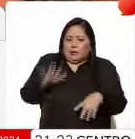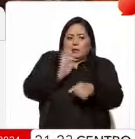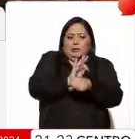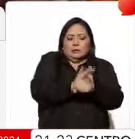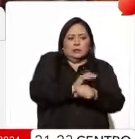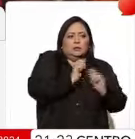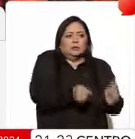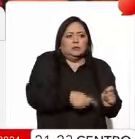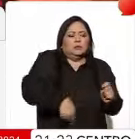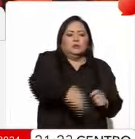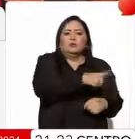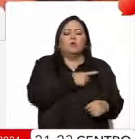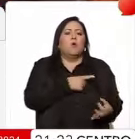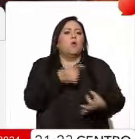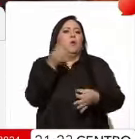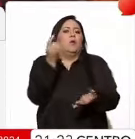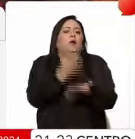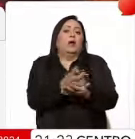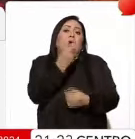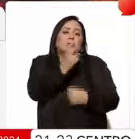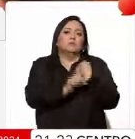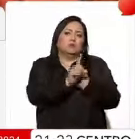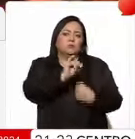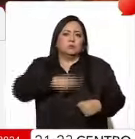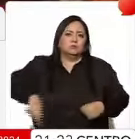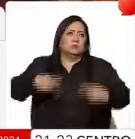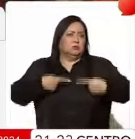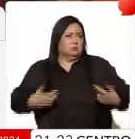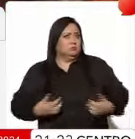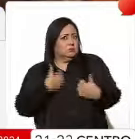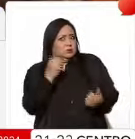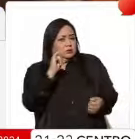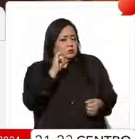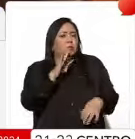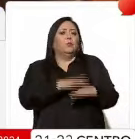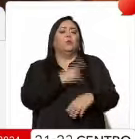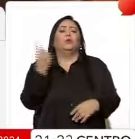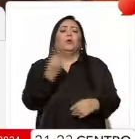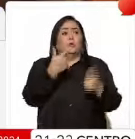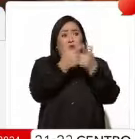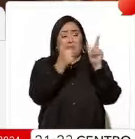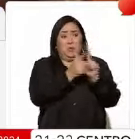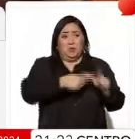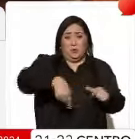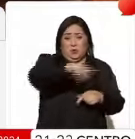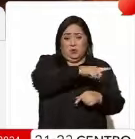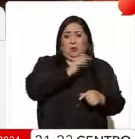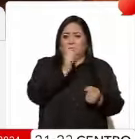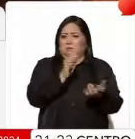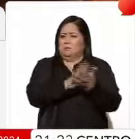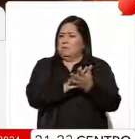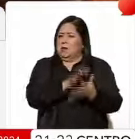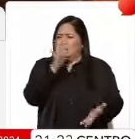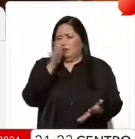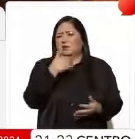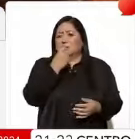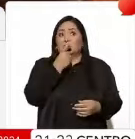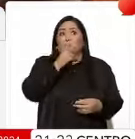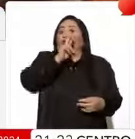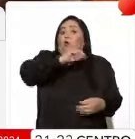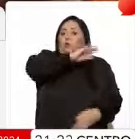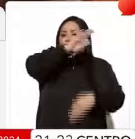estamos viendo es cómo esto afecta a los ciudadanos, porque simple y sencillamente los integrantes del Poder Judicial, una gran mayoría, hay que decirlo, pero